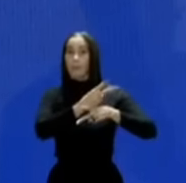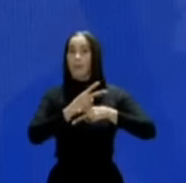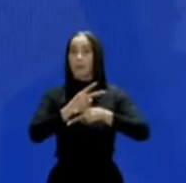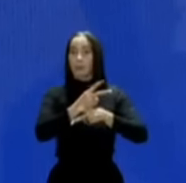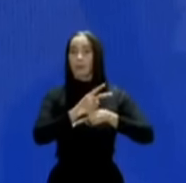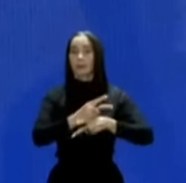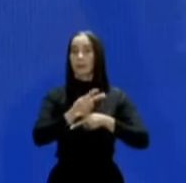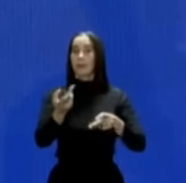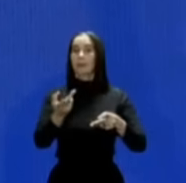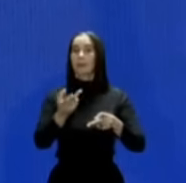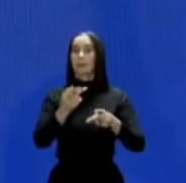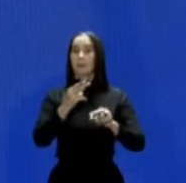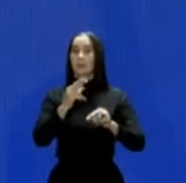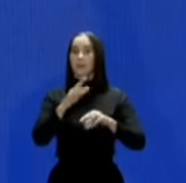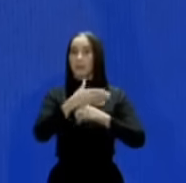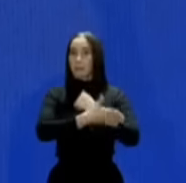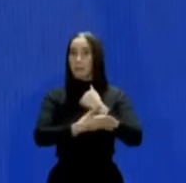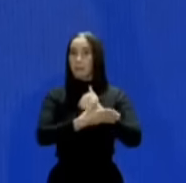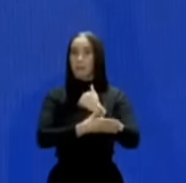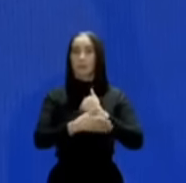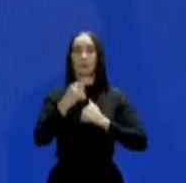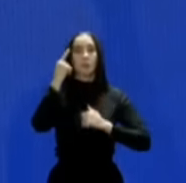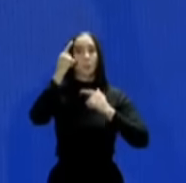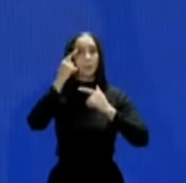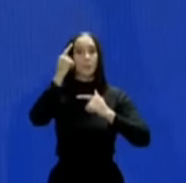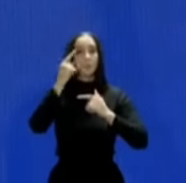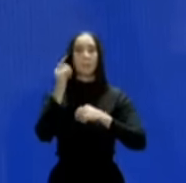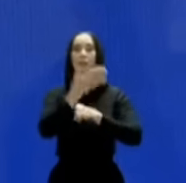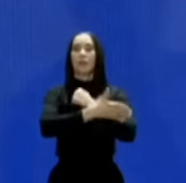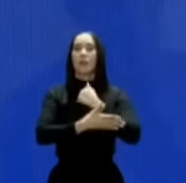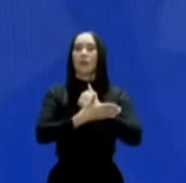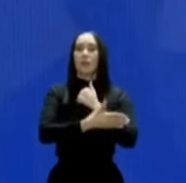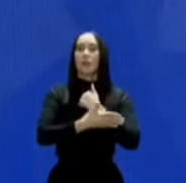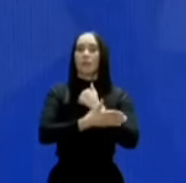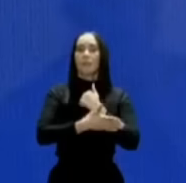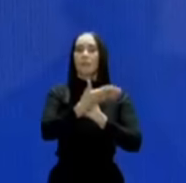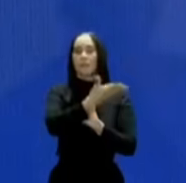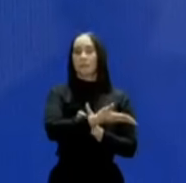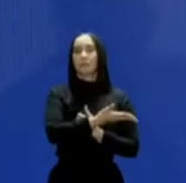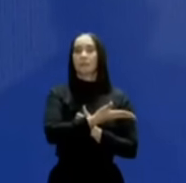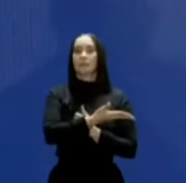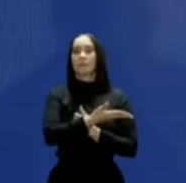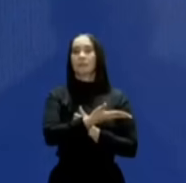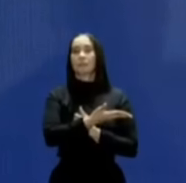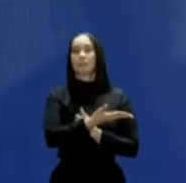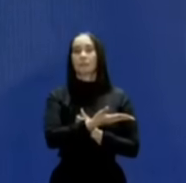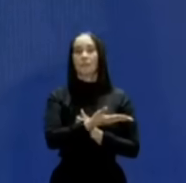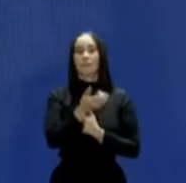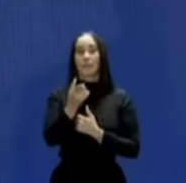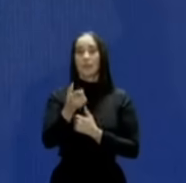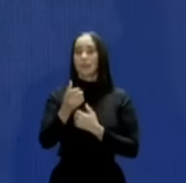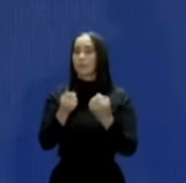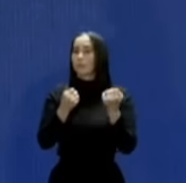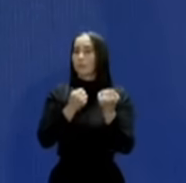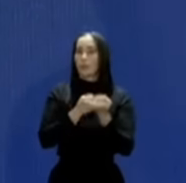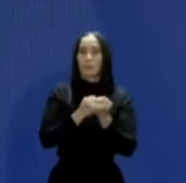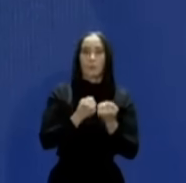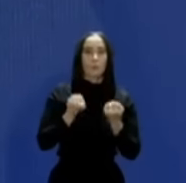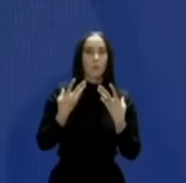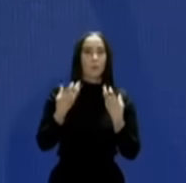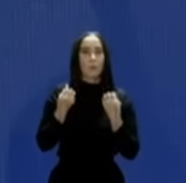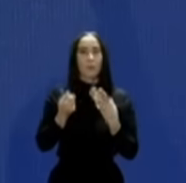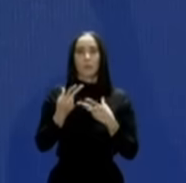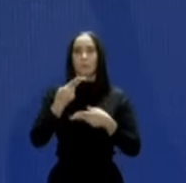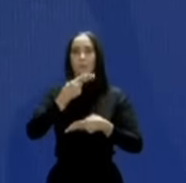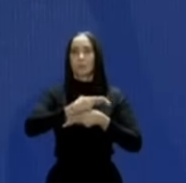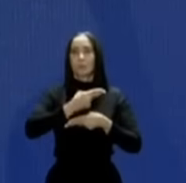el interés nacional. Nosotros pensamos que un país que ha sido tan solidario